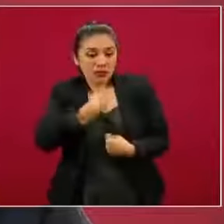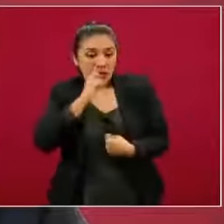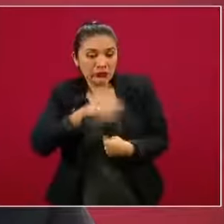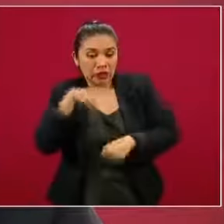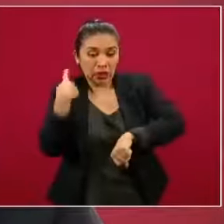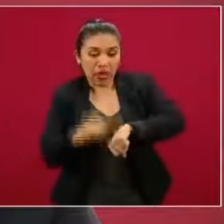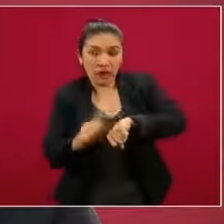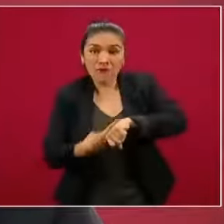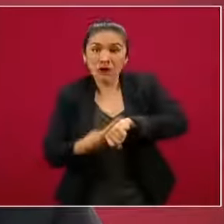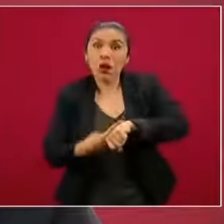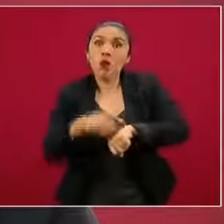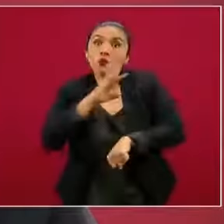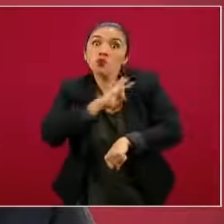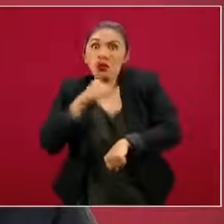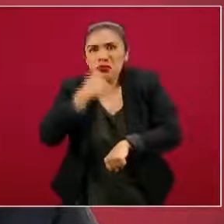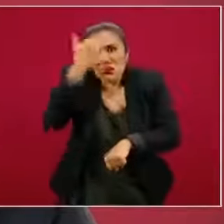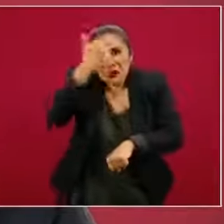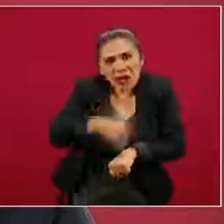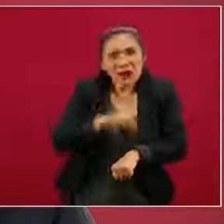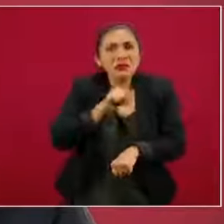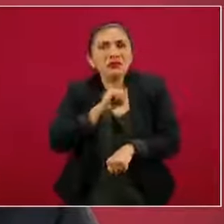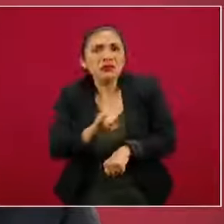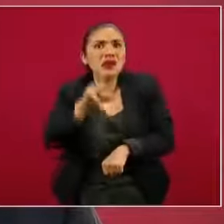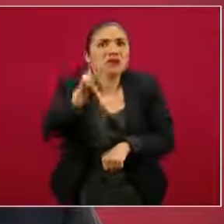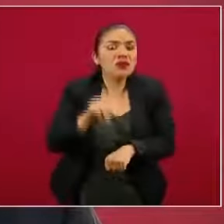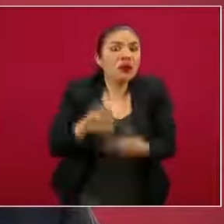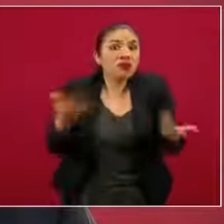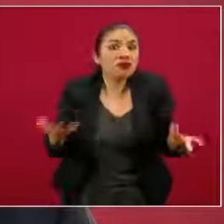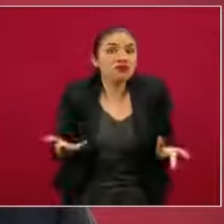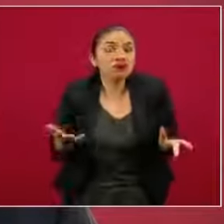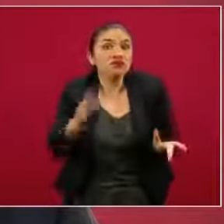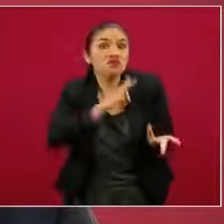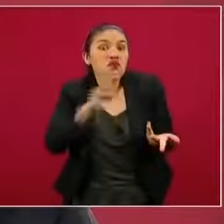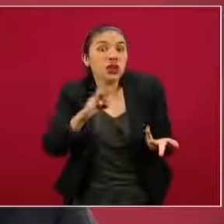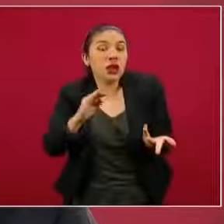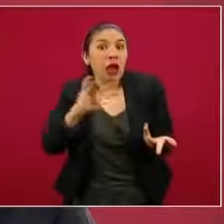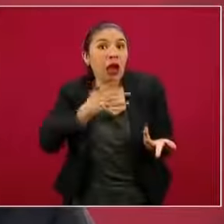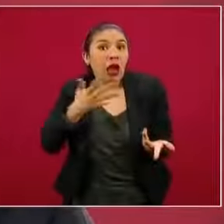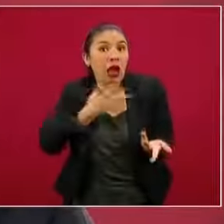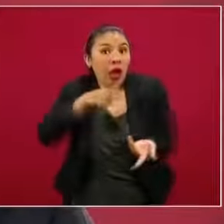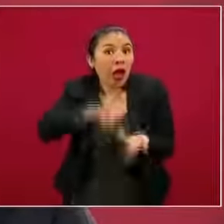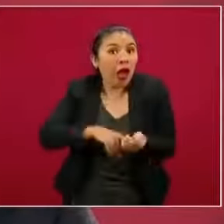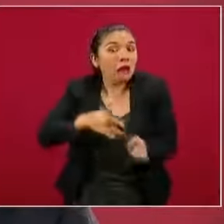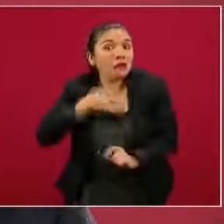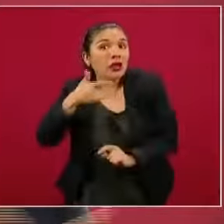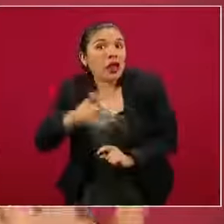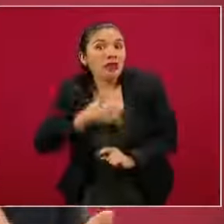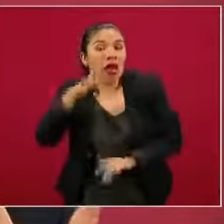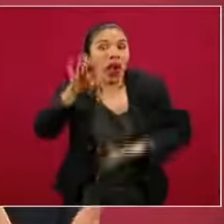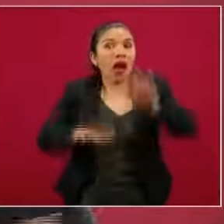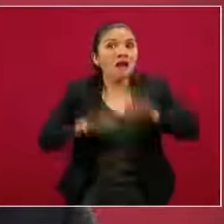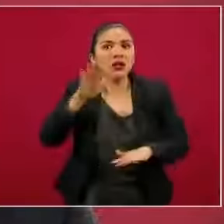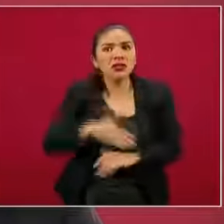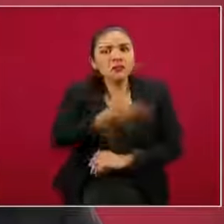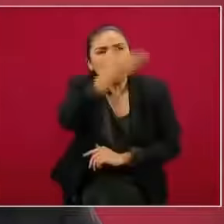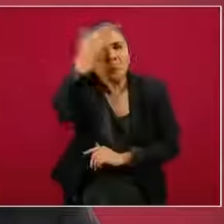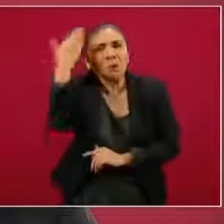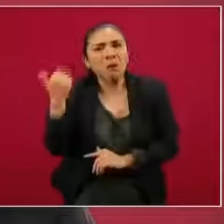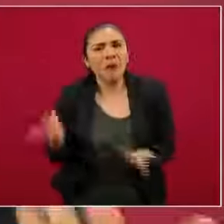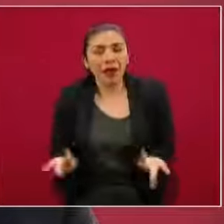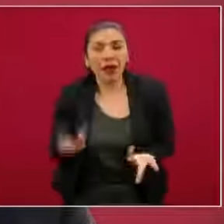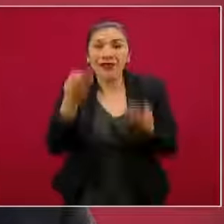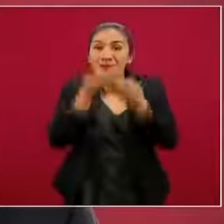que podría o no estar consciente de que está infectada en la medida en que puede o no tener síntomas. Pero es muy importante el